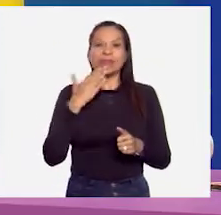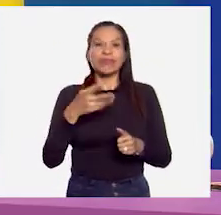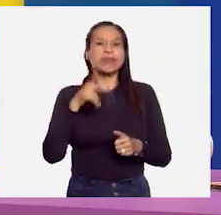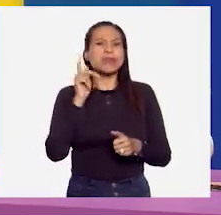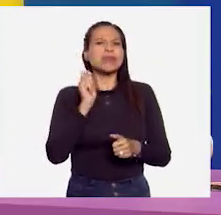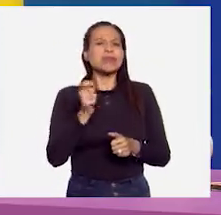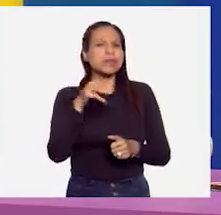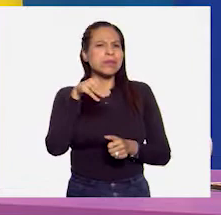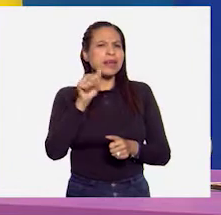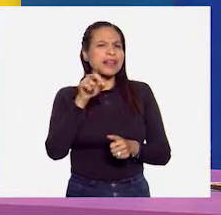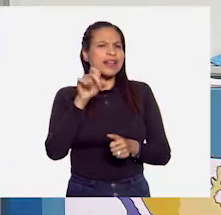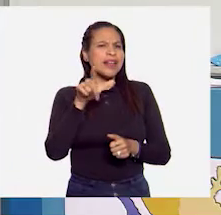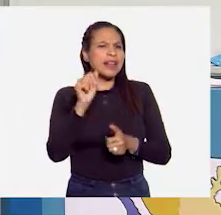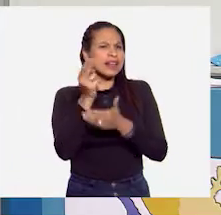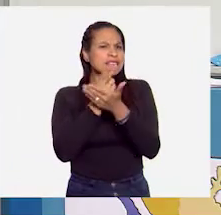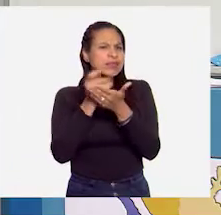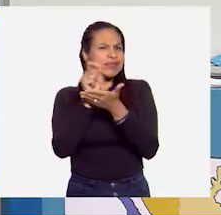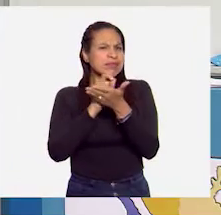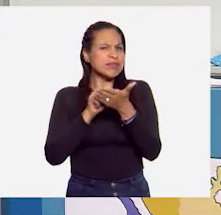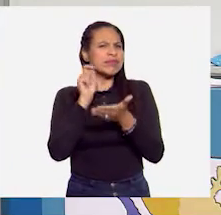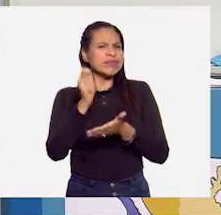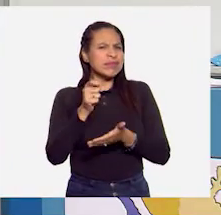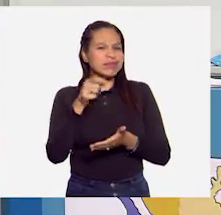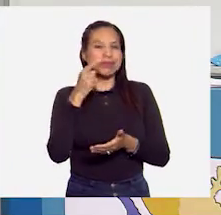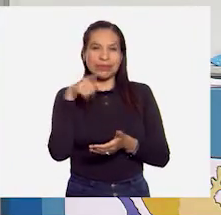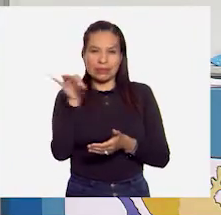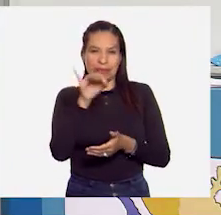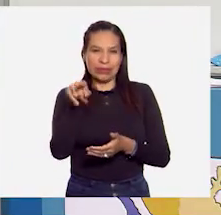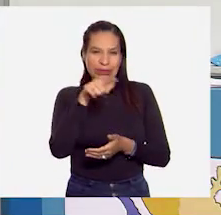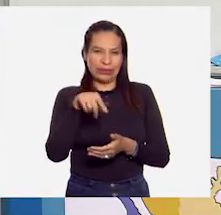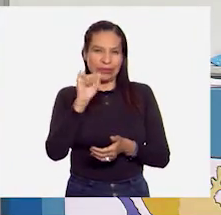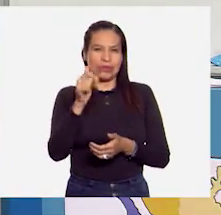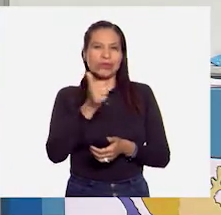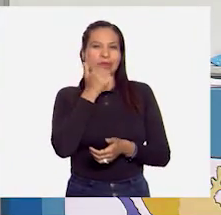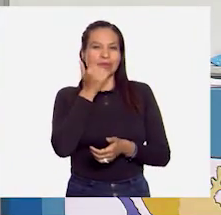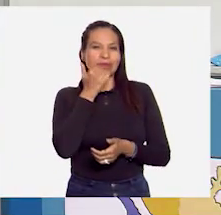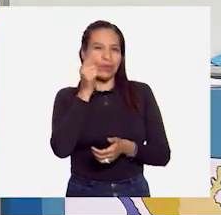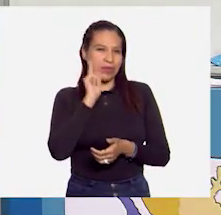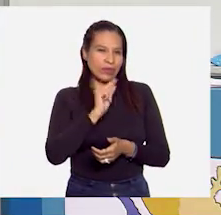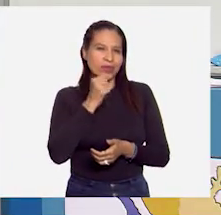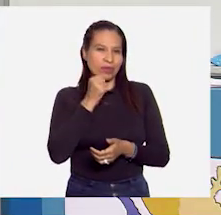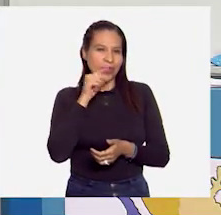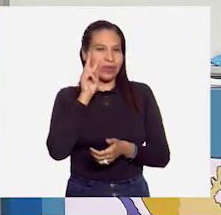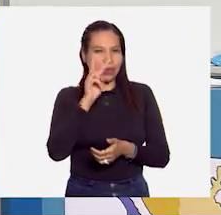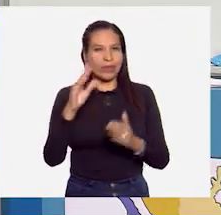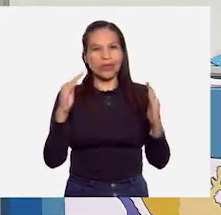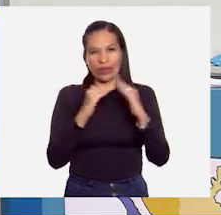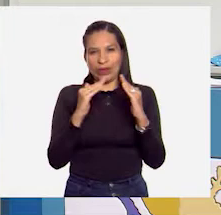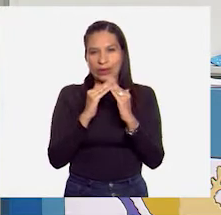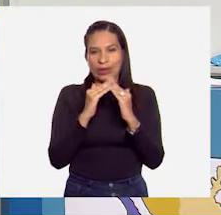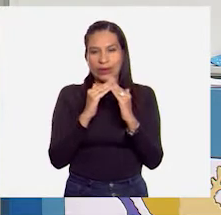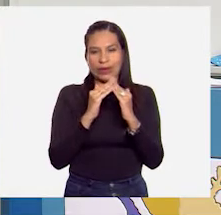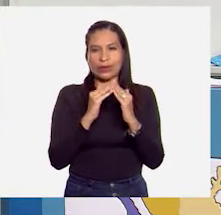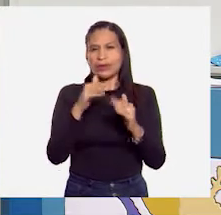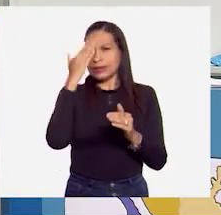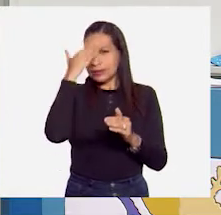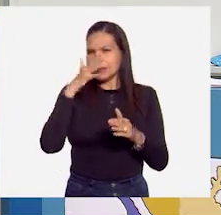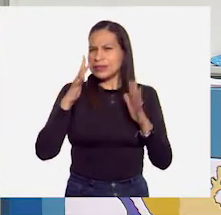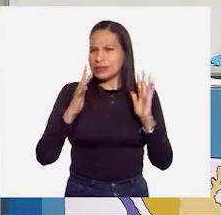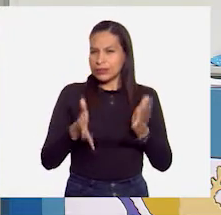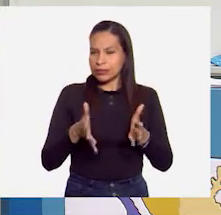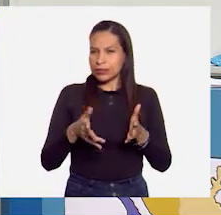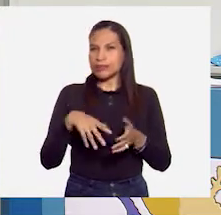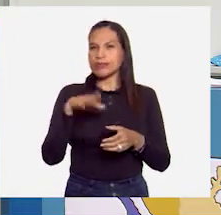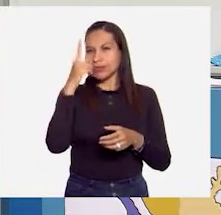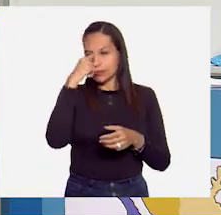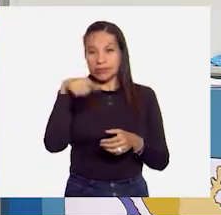qué es un mandala? ¡Ah! Tal vez algunos de los alumnos y alumnas que nos ven en casita sí lo saben.